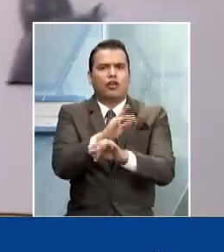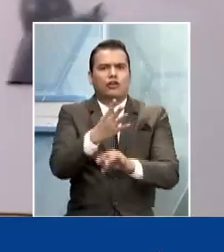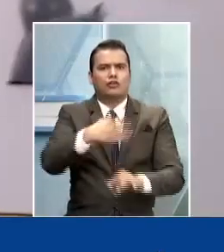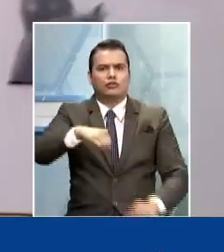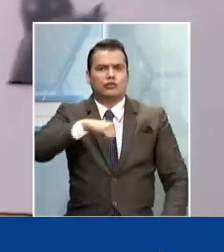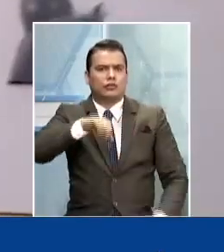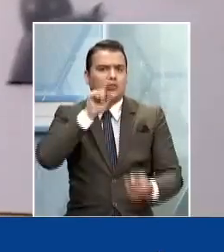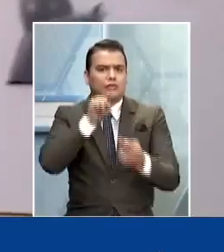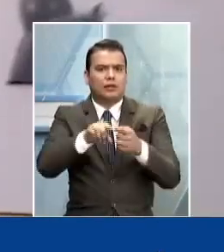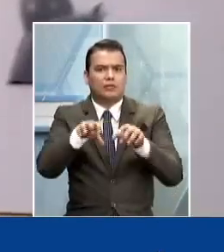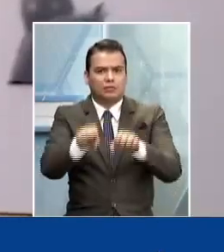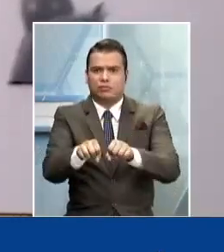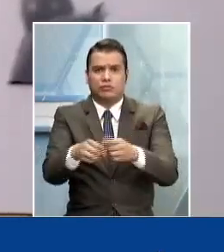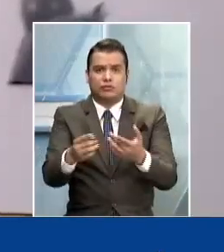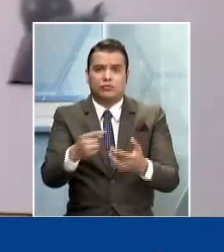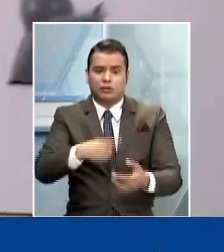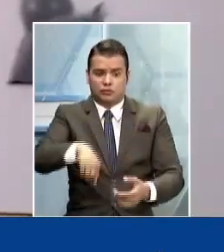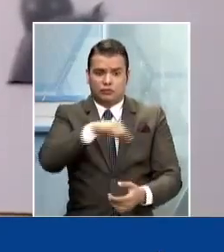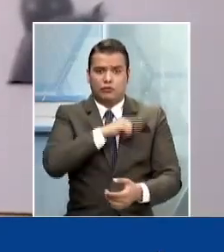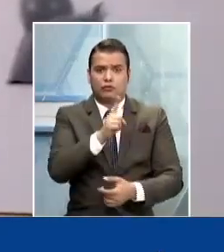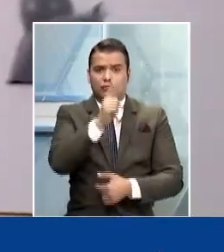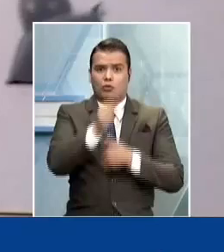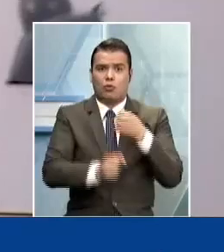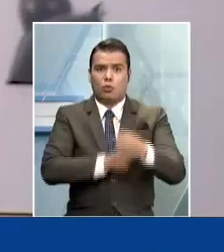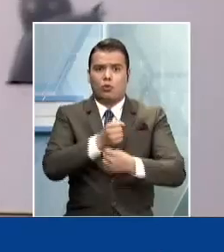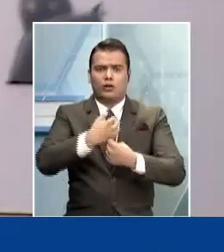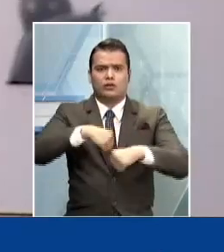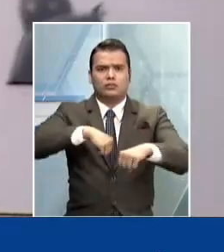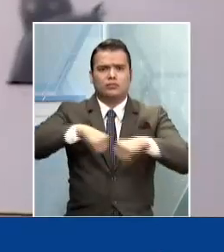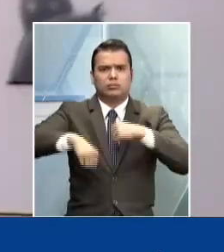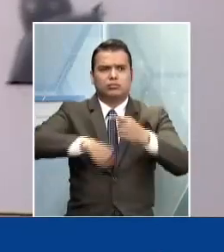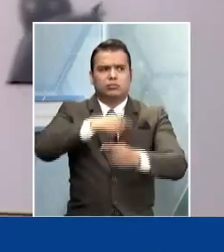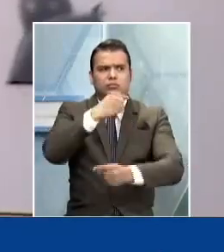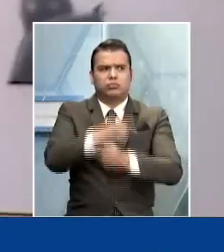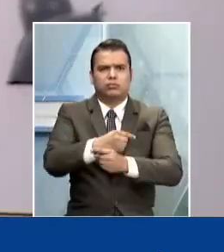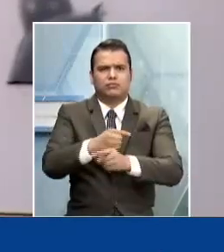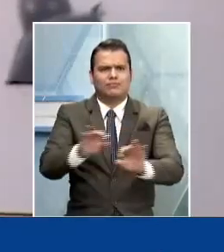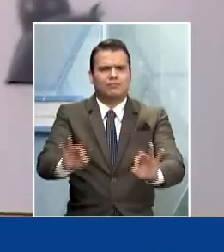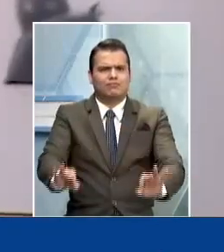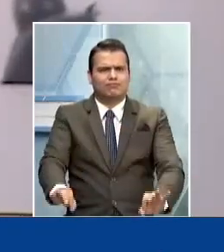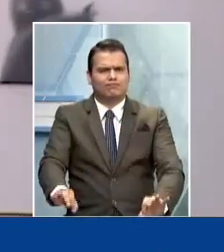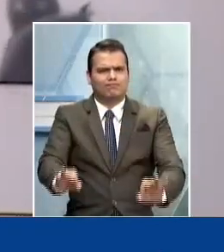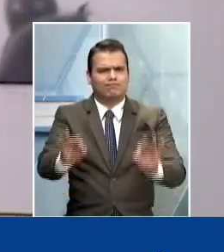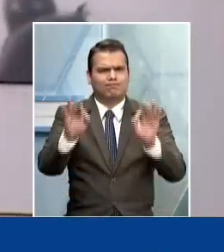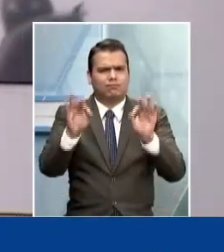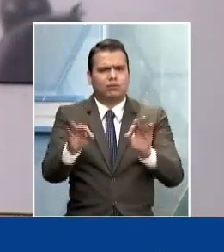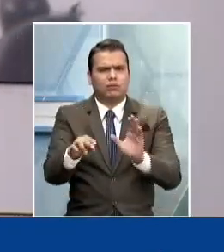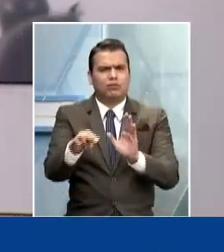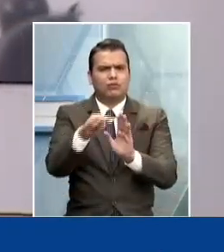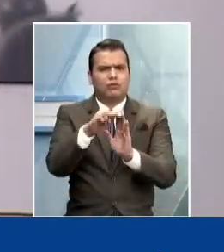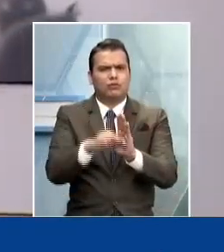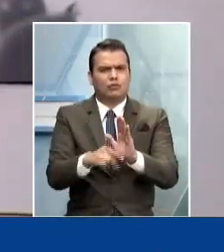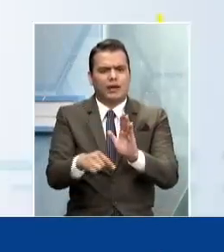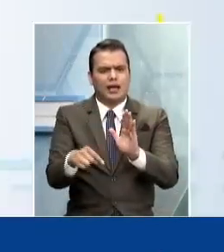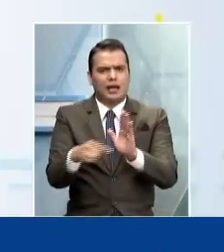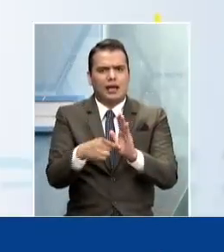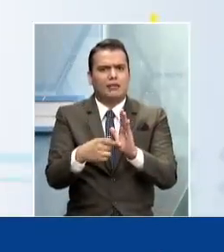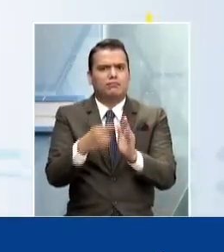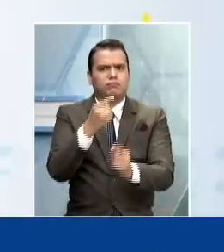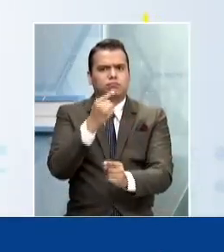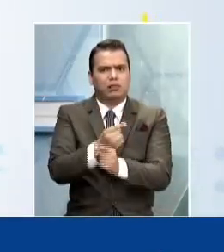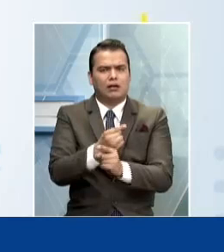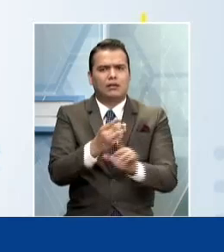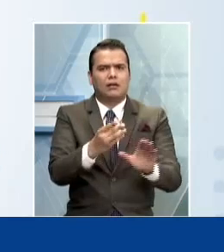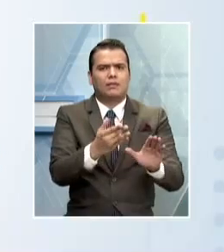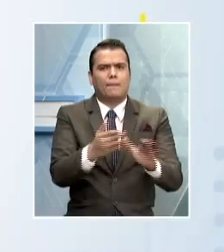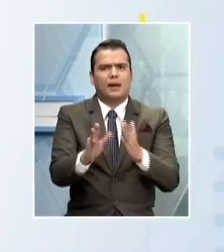caracteriza a nuestro gobierno es que el primer año ha sido de un ejercicio milimétrico en el cumplimiento del Plan Distrital de Desarrollo. La